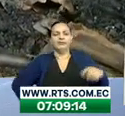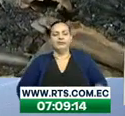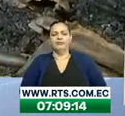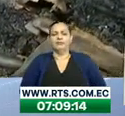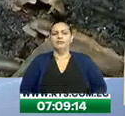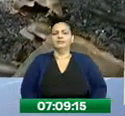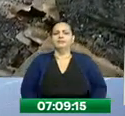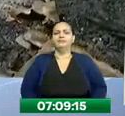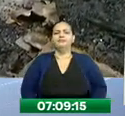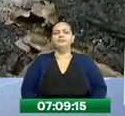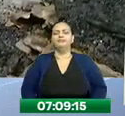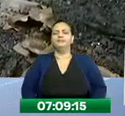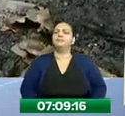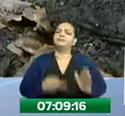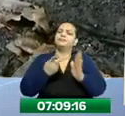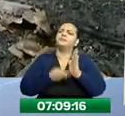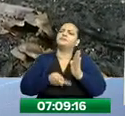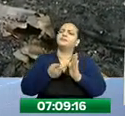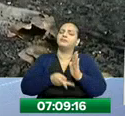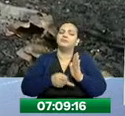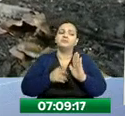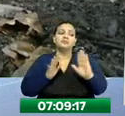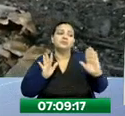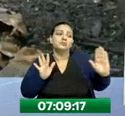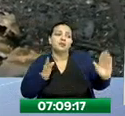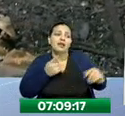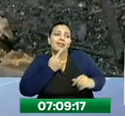Dicen que pudo ser